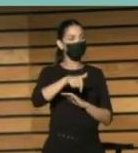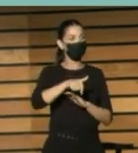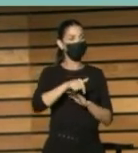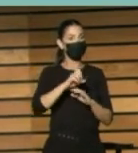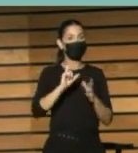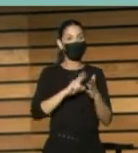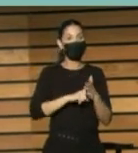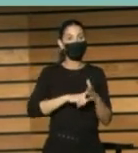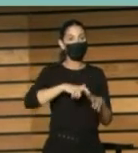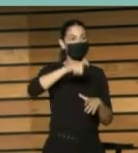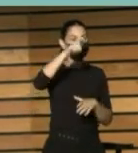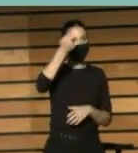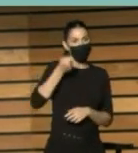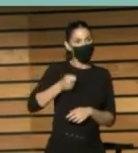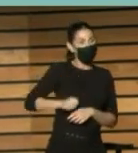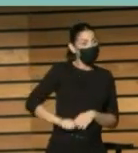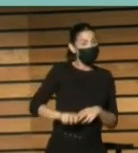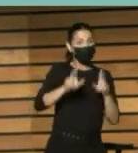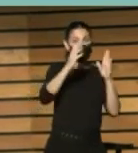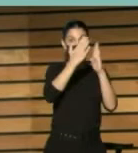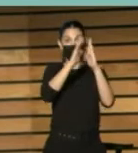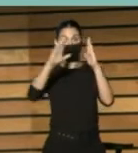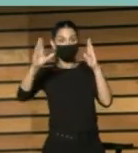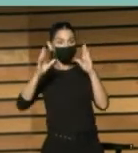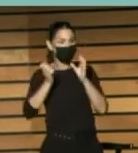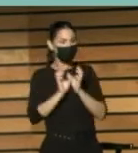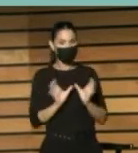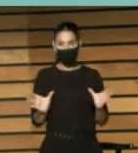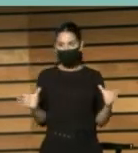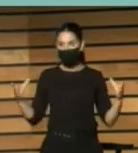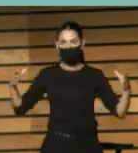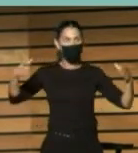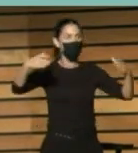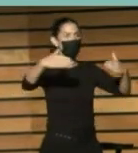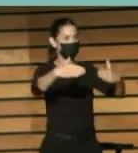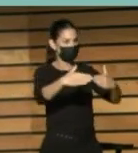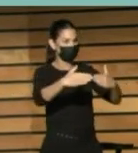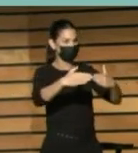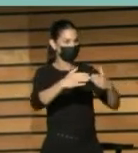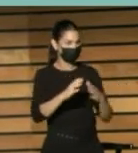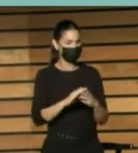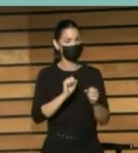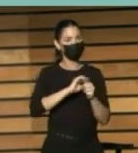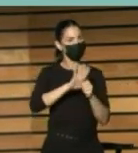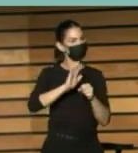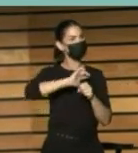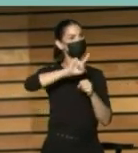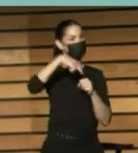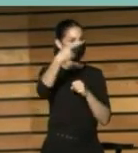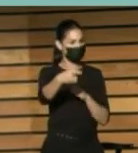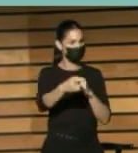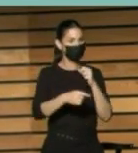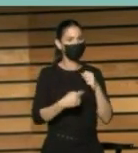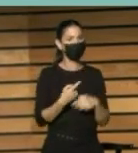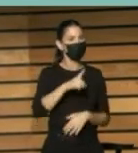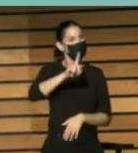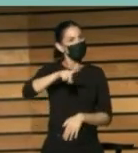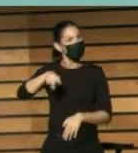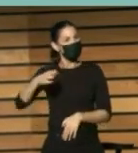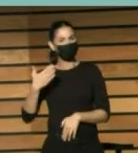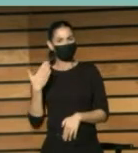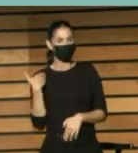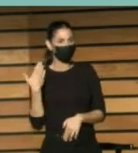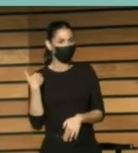de los profesionales de las bibliotecas después de la pandemia. En estos últimos meses, pues yo he tenido la oportunidad de